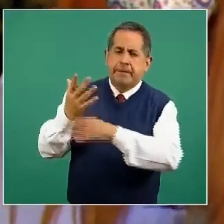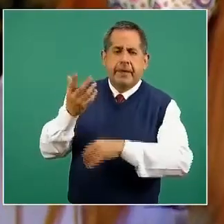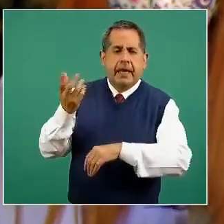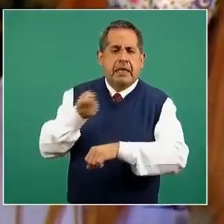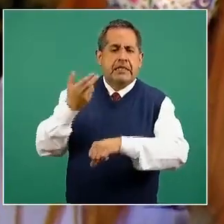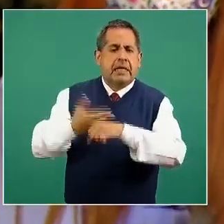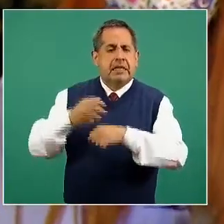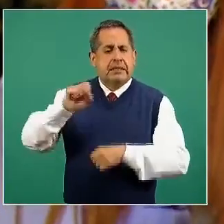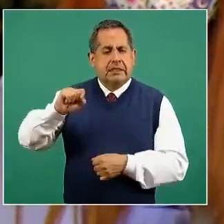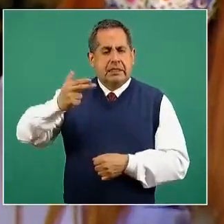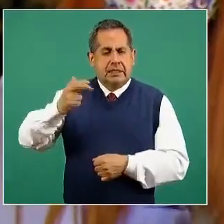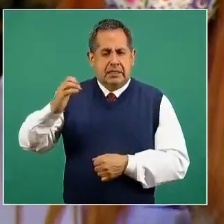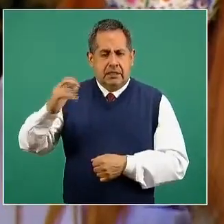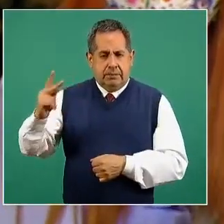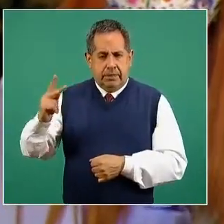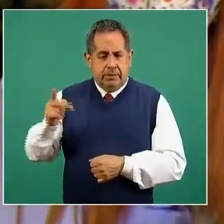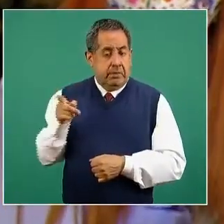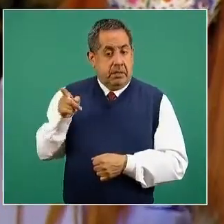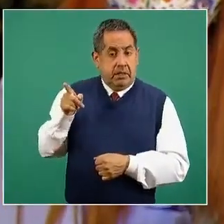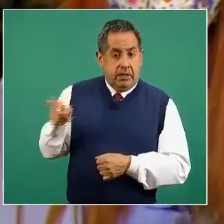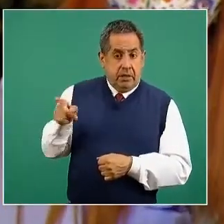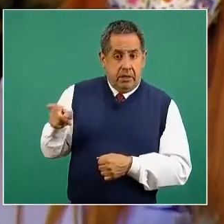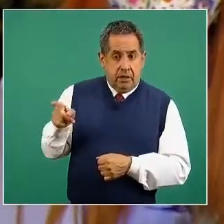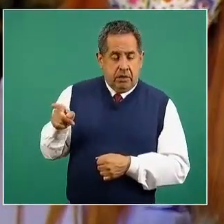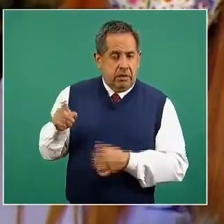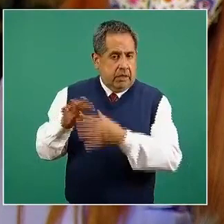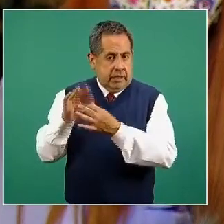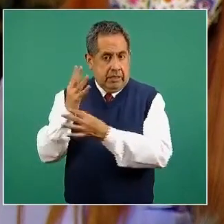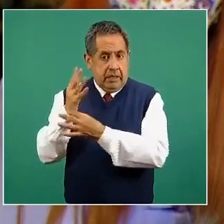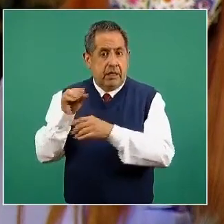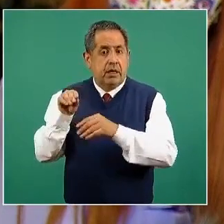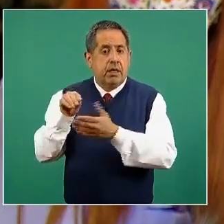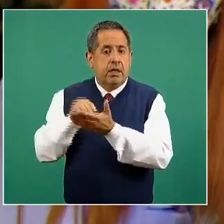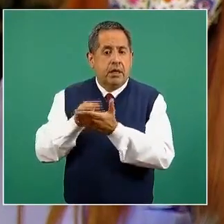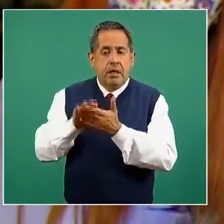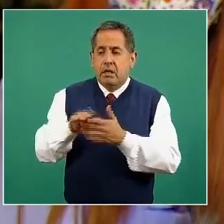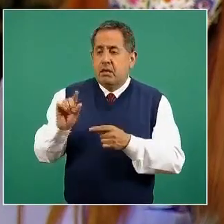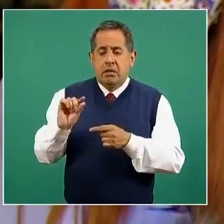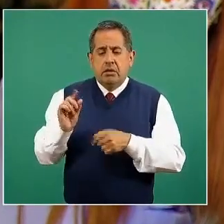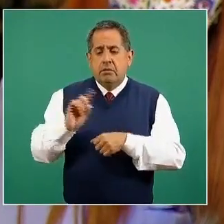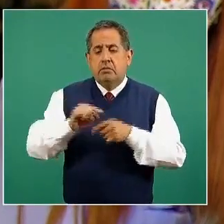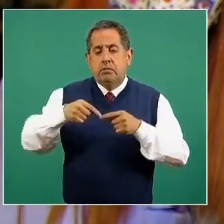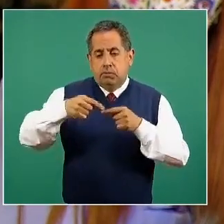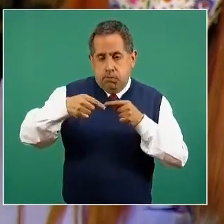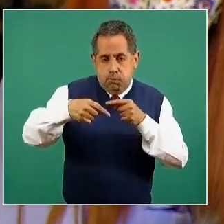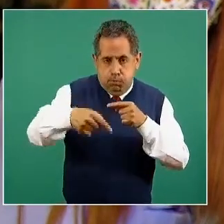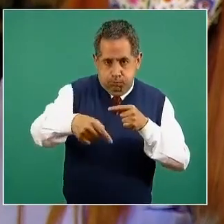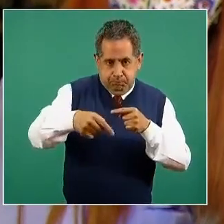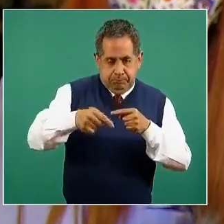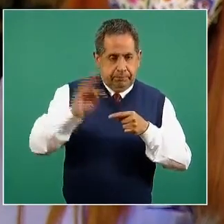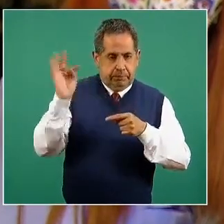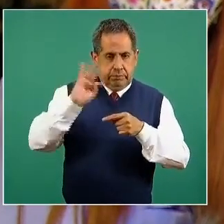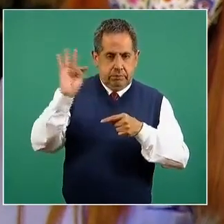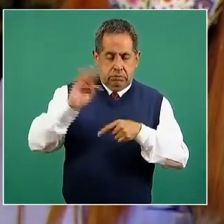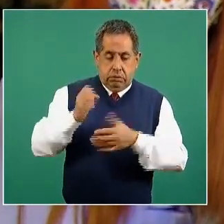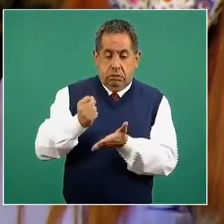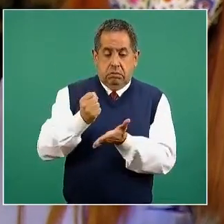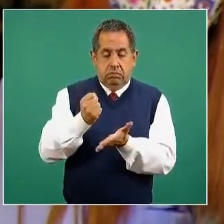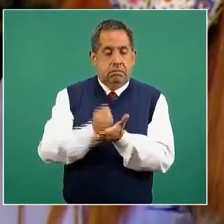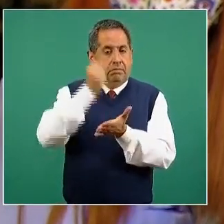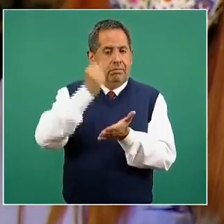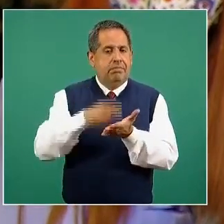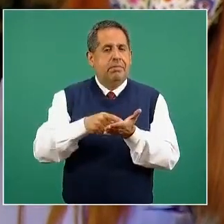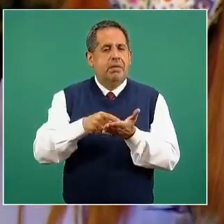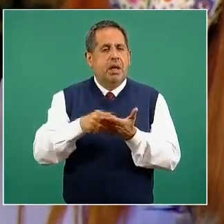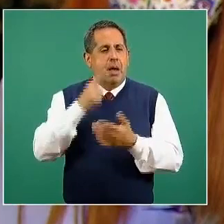que pues está, y literal, está citado así, se está a días de que aquí en México tal vez se apruebe la vacuna